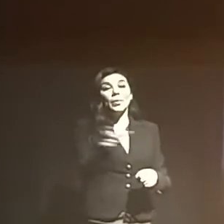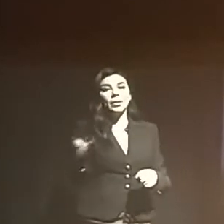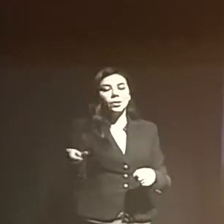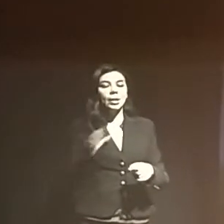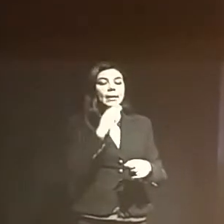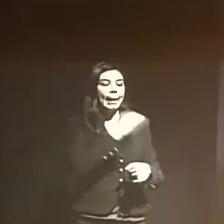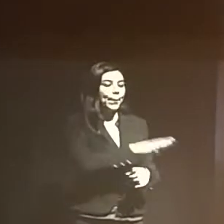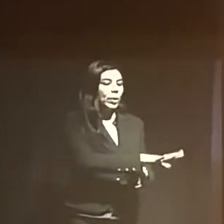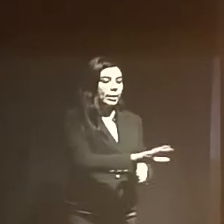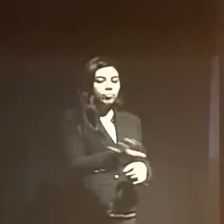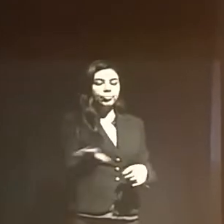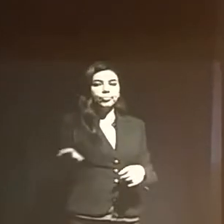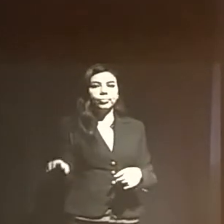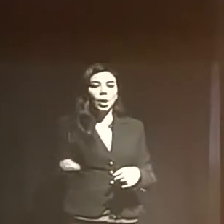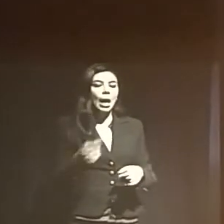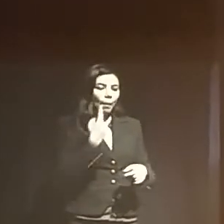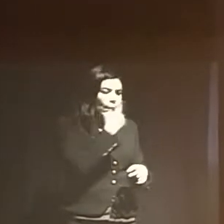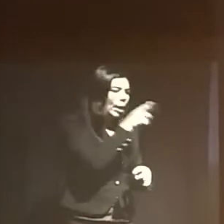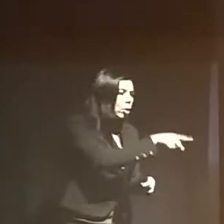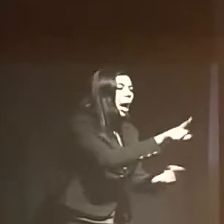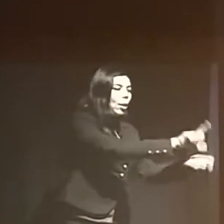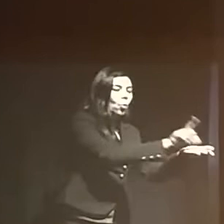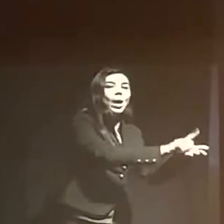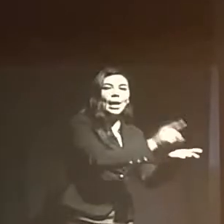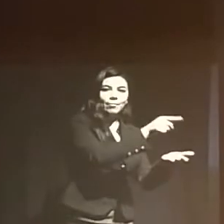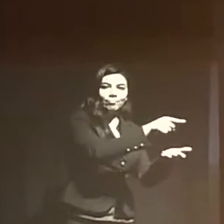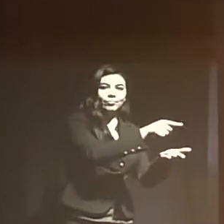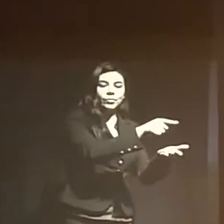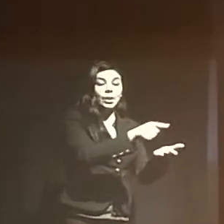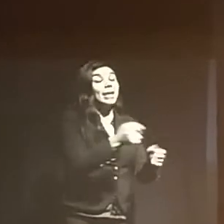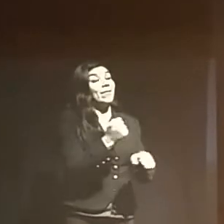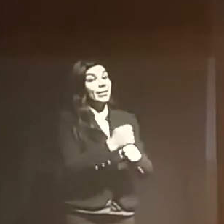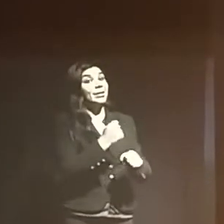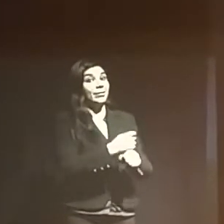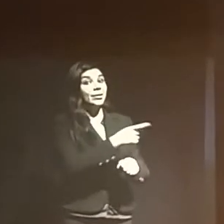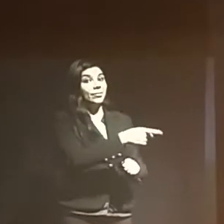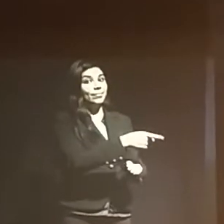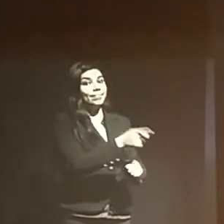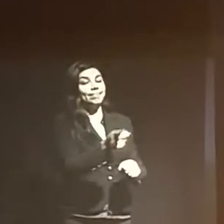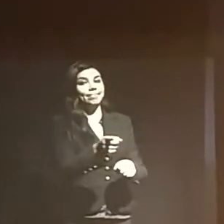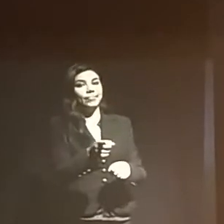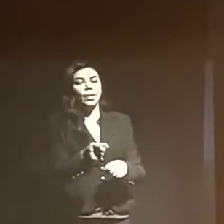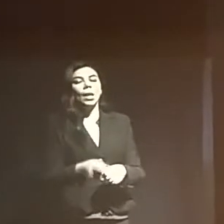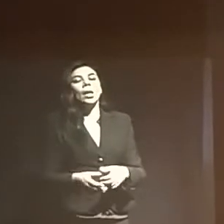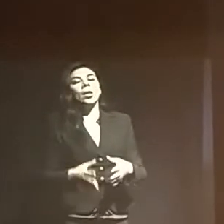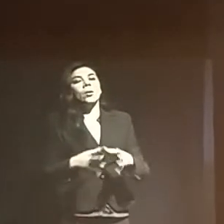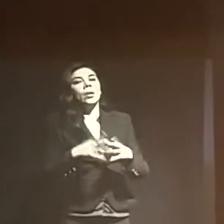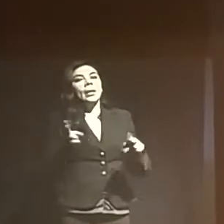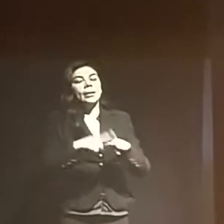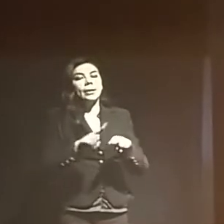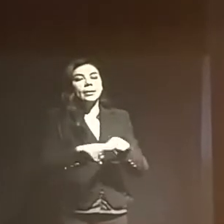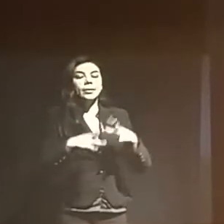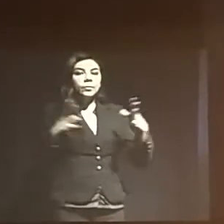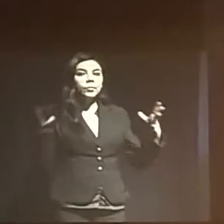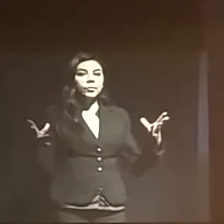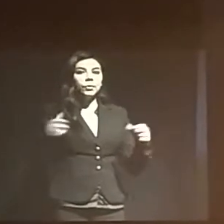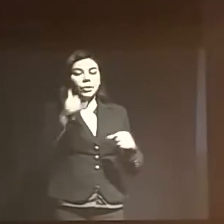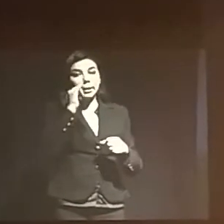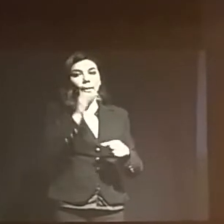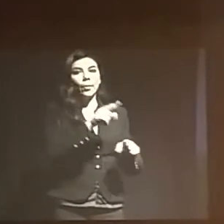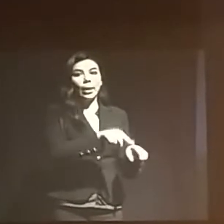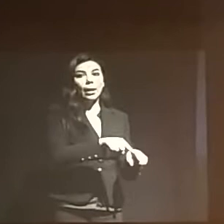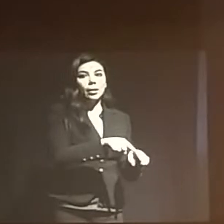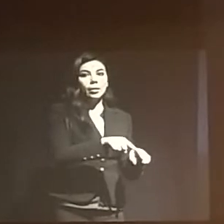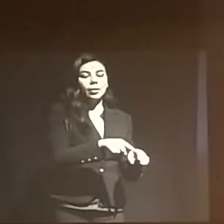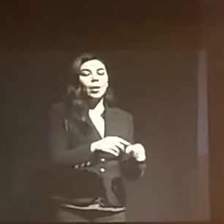también se metan en el tema porque les digo algo que además acá va a haber pega. Porque si hay que hacer tanto de esto en tan poco tiempo, quiere decir que va a necesitar